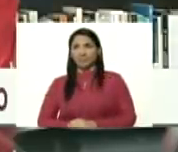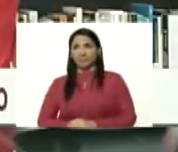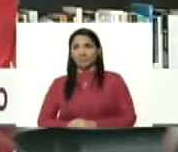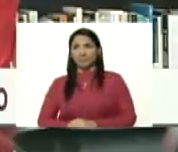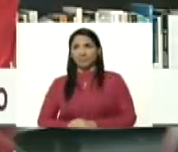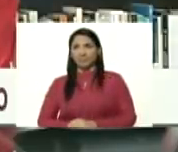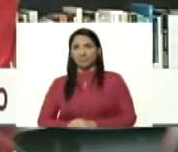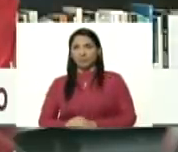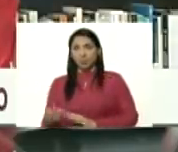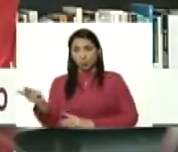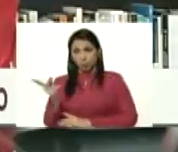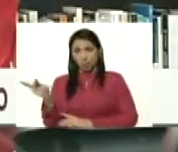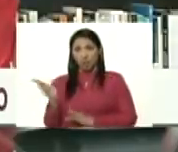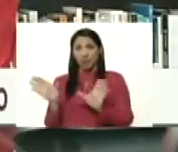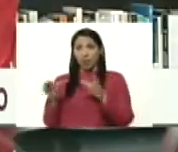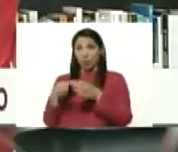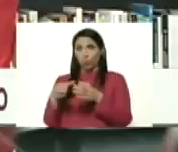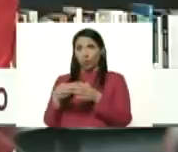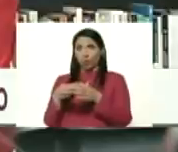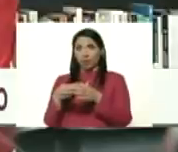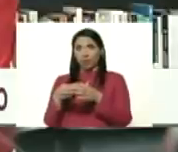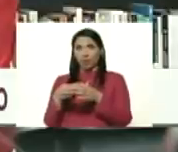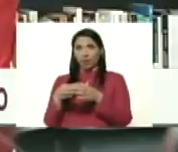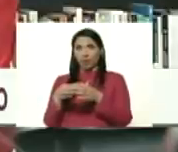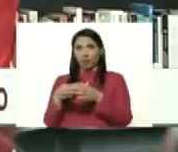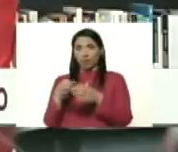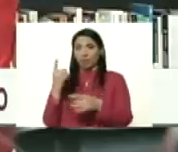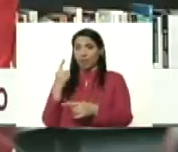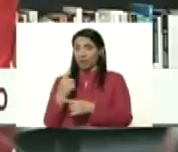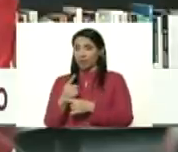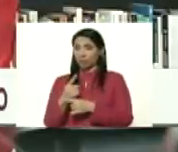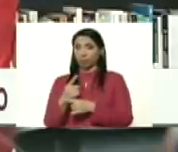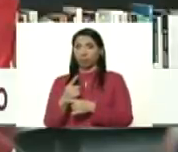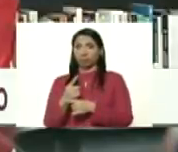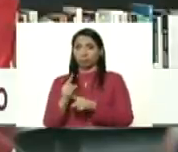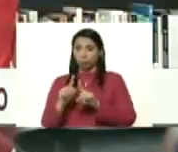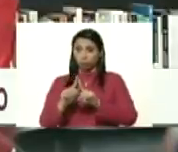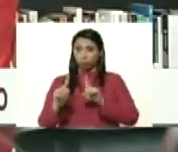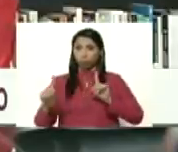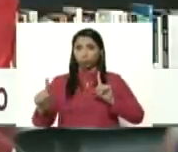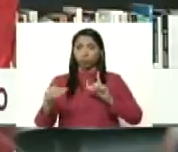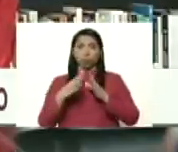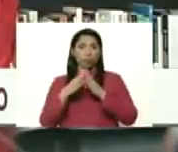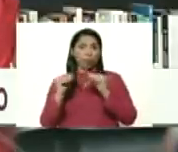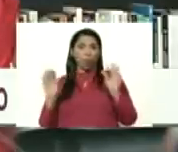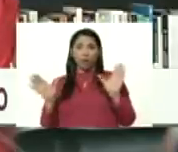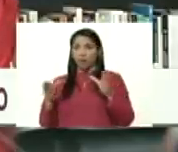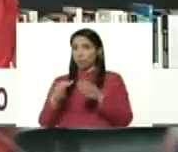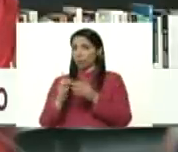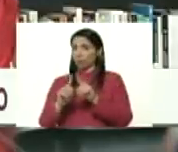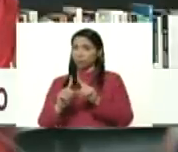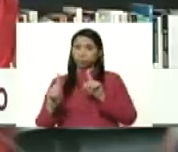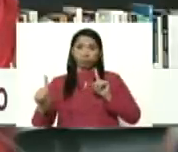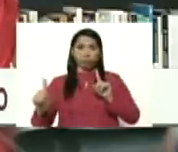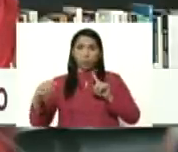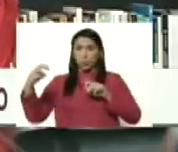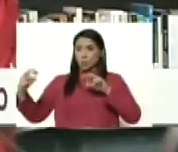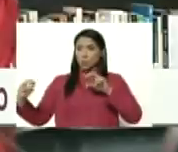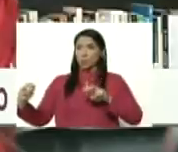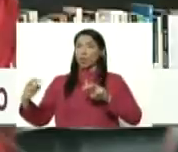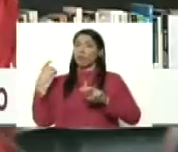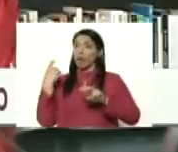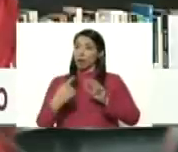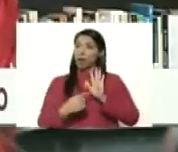Si ustedes se reúnen en las reuniones, deben guardar en todas las reuniones la distancia debida y dar el